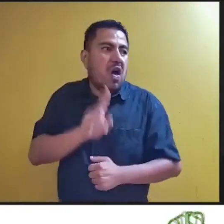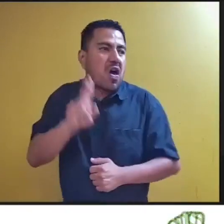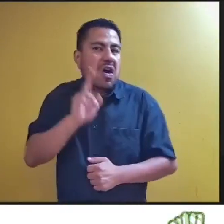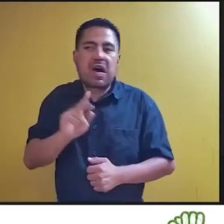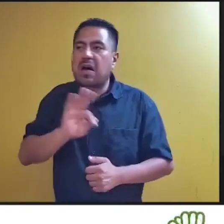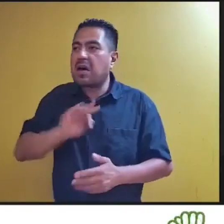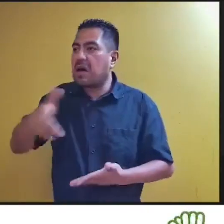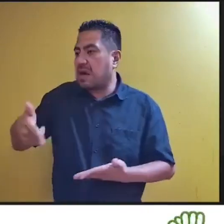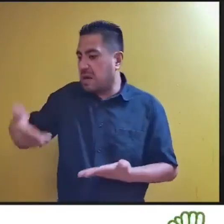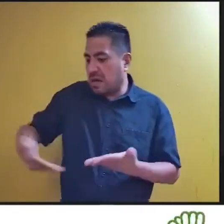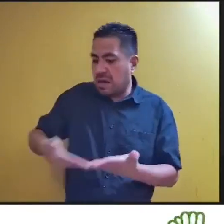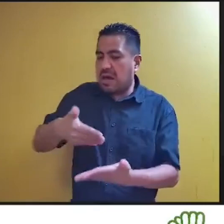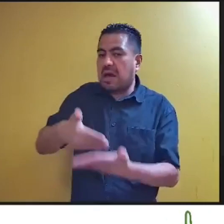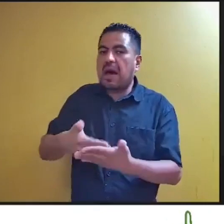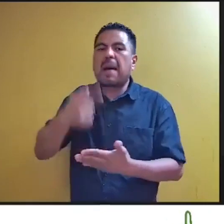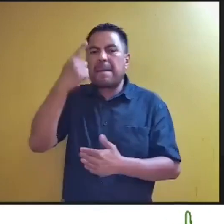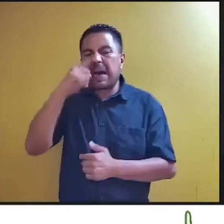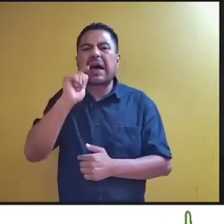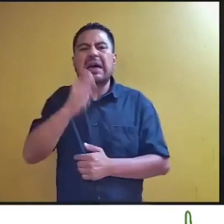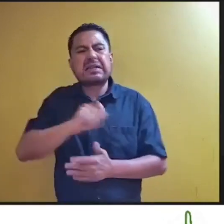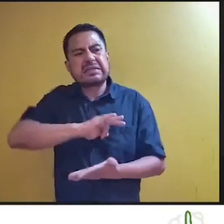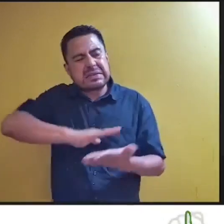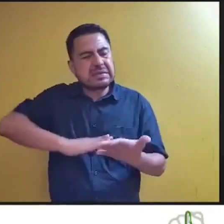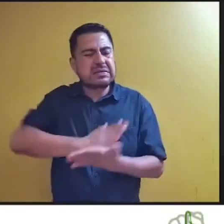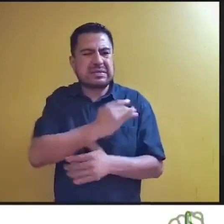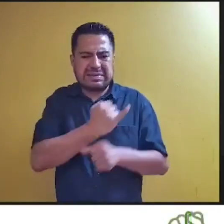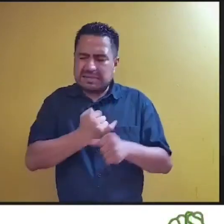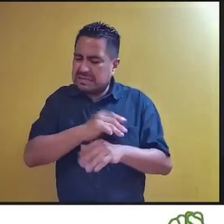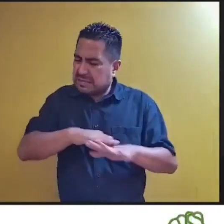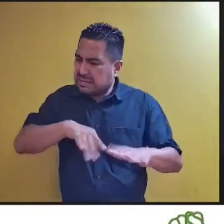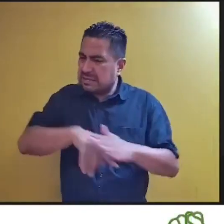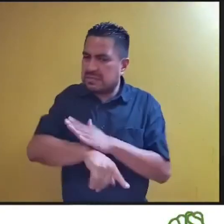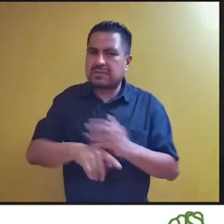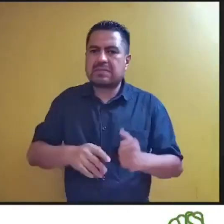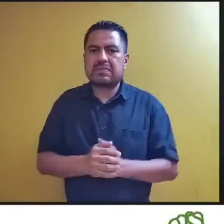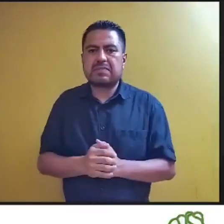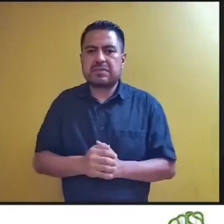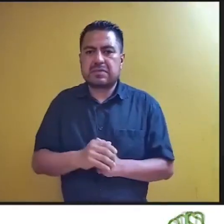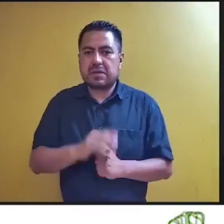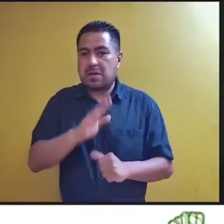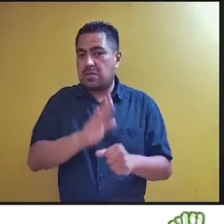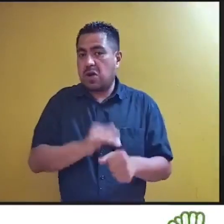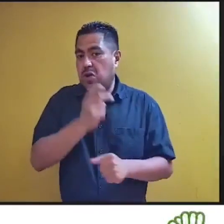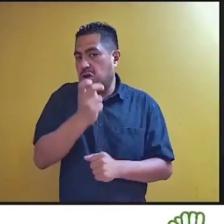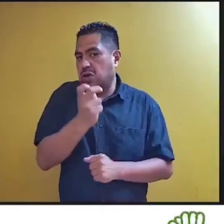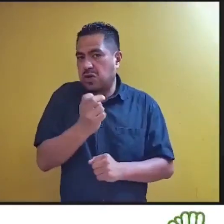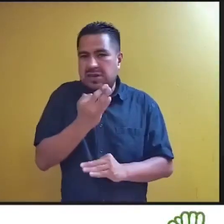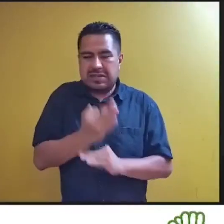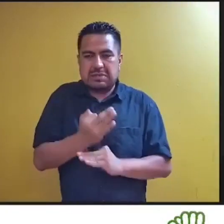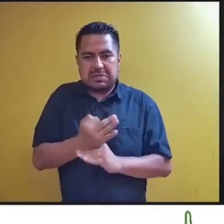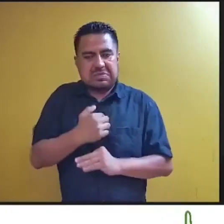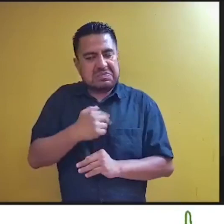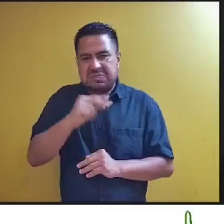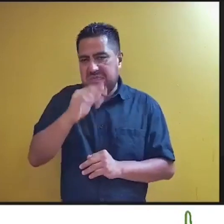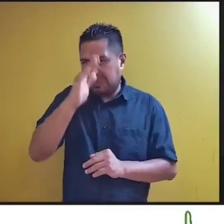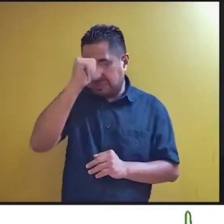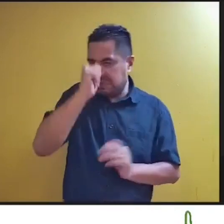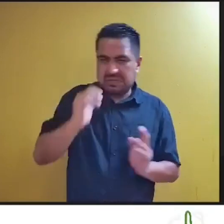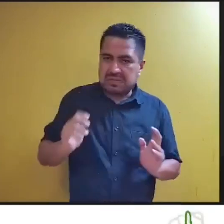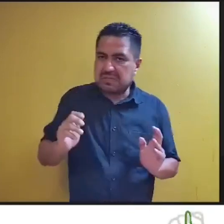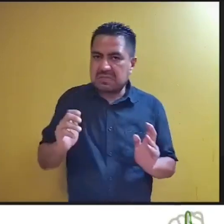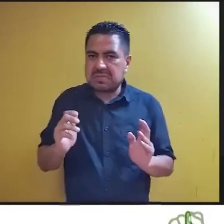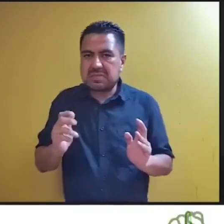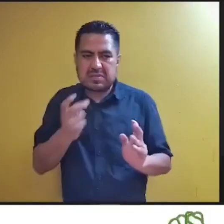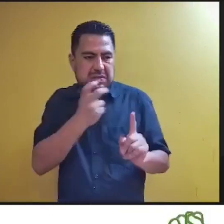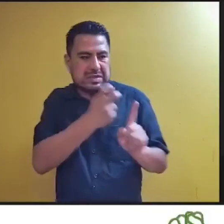proporcione para entrar a ese análisis. Por tanto, es que difiero de